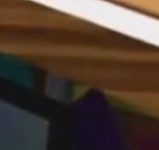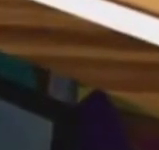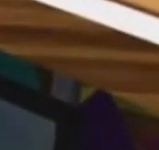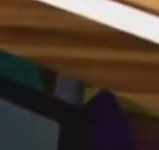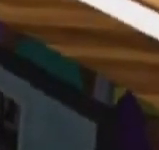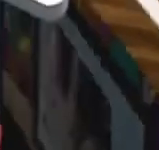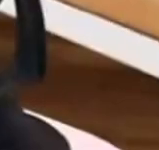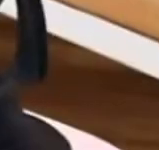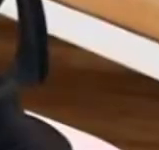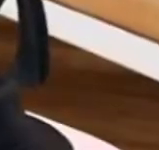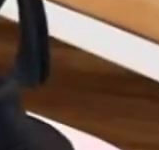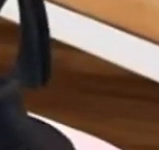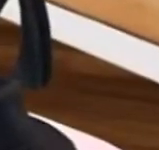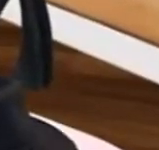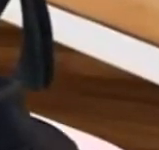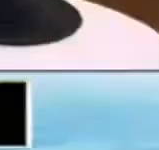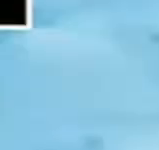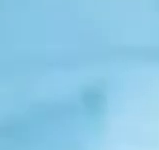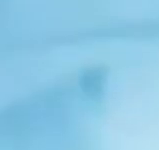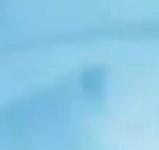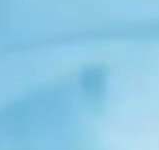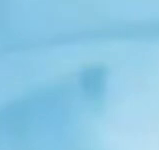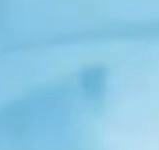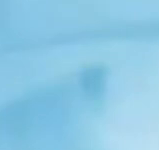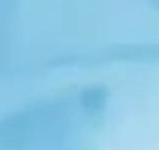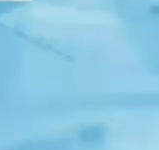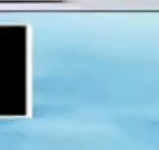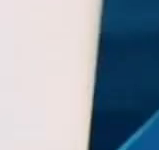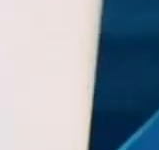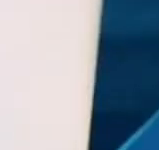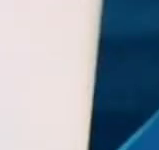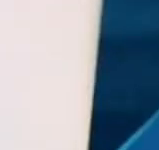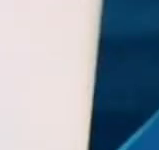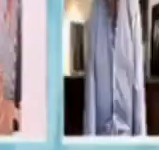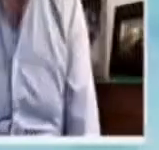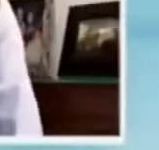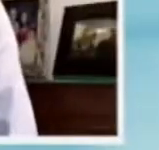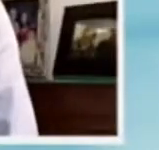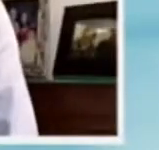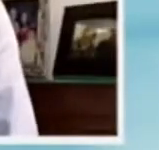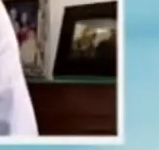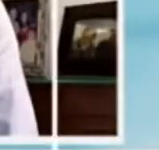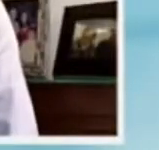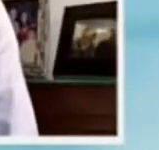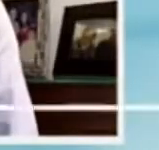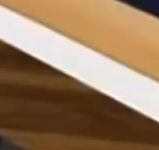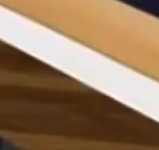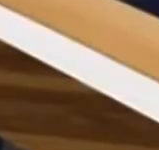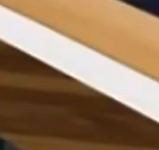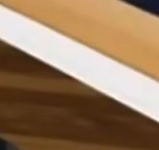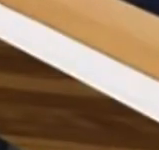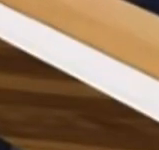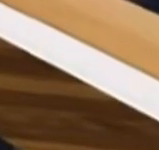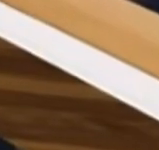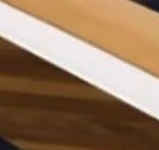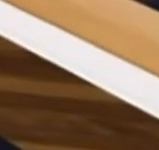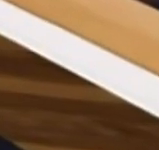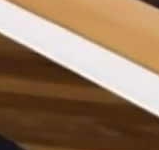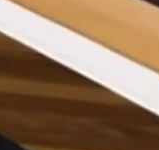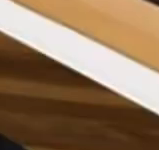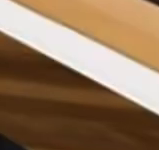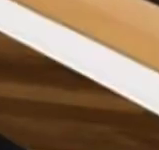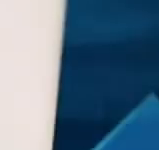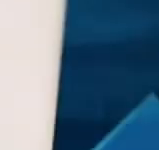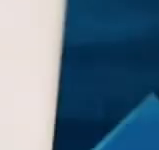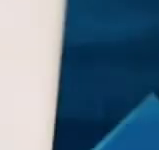Encontrarás un espacio para el debate cultural, plural y crítico con distintos enfoques. Yo me pregunto en el libro, bueno, no leía en